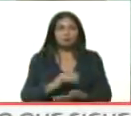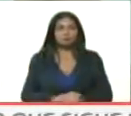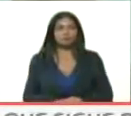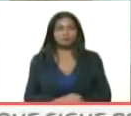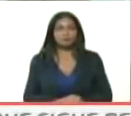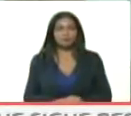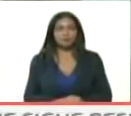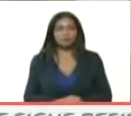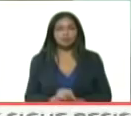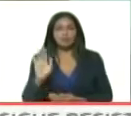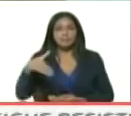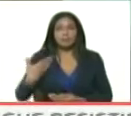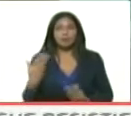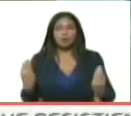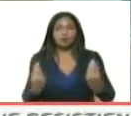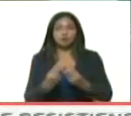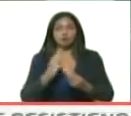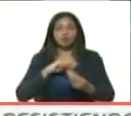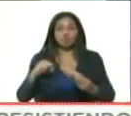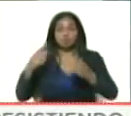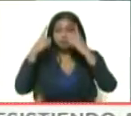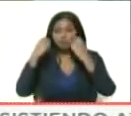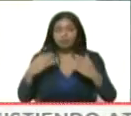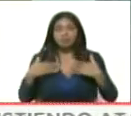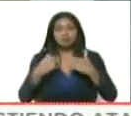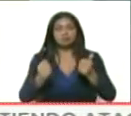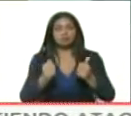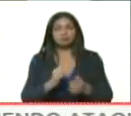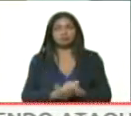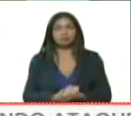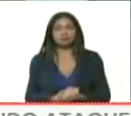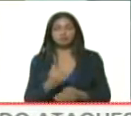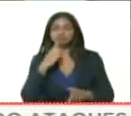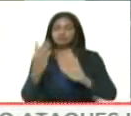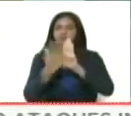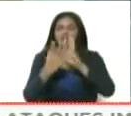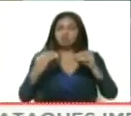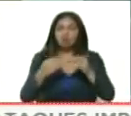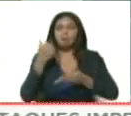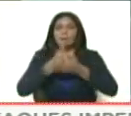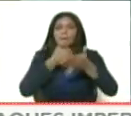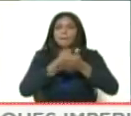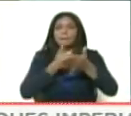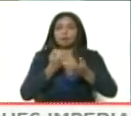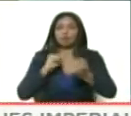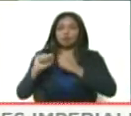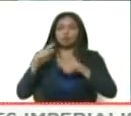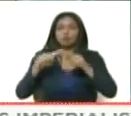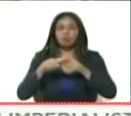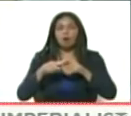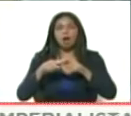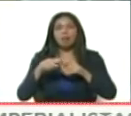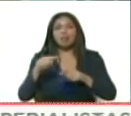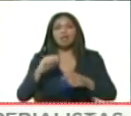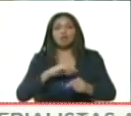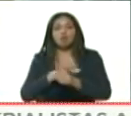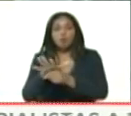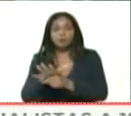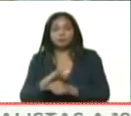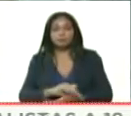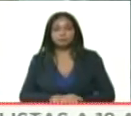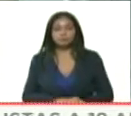también con nuestros profesionales de la salud al frente del combate contra el